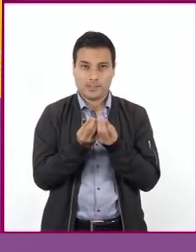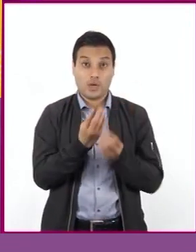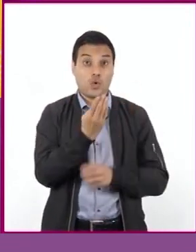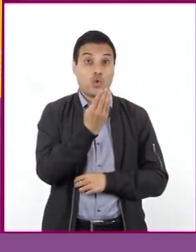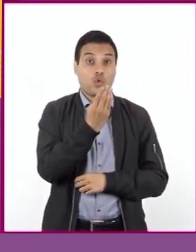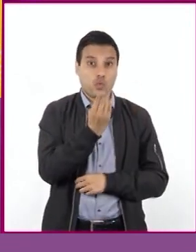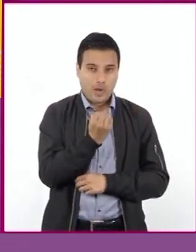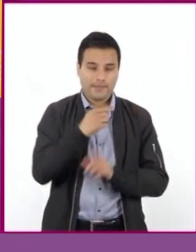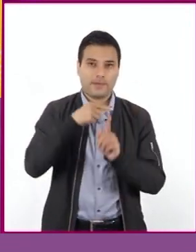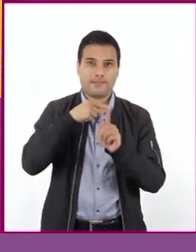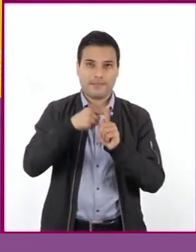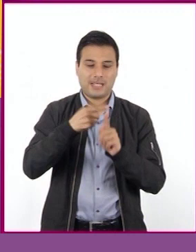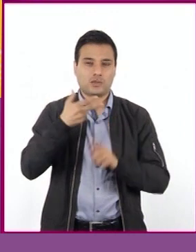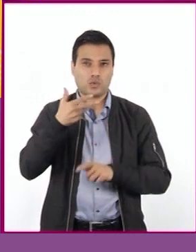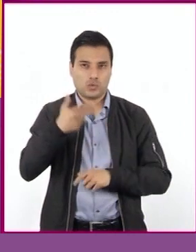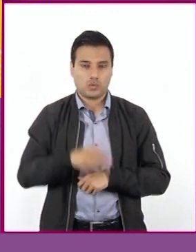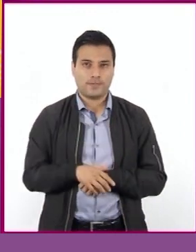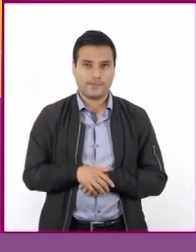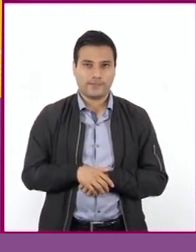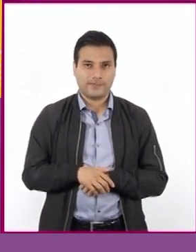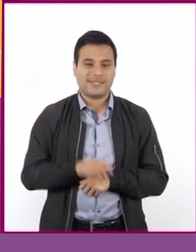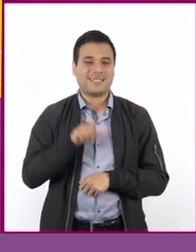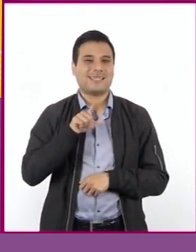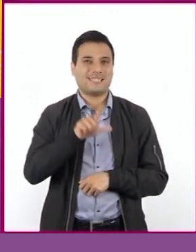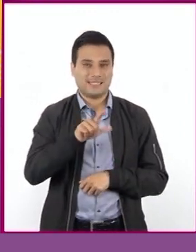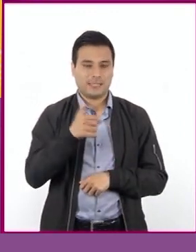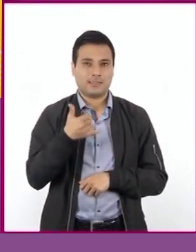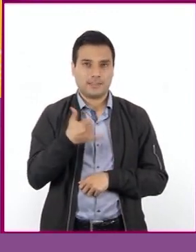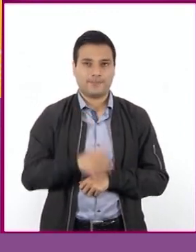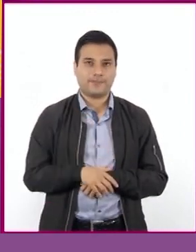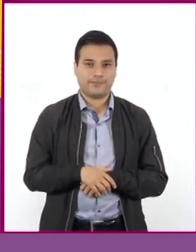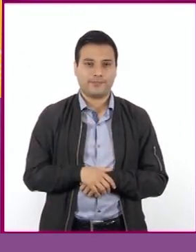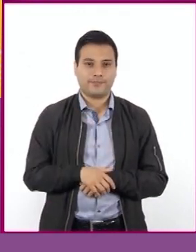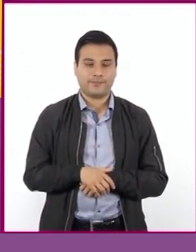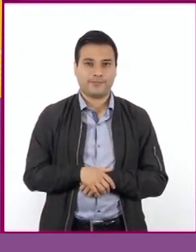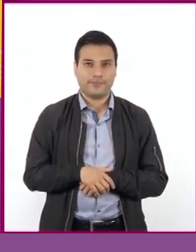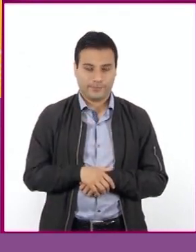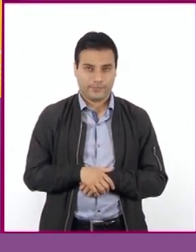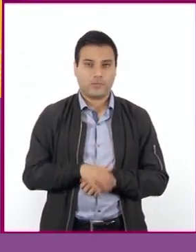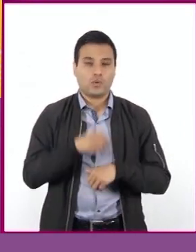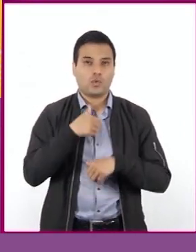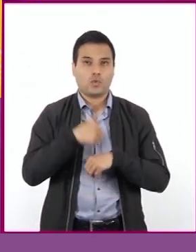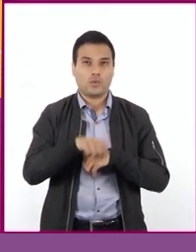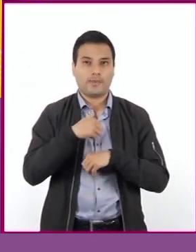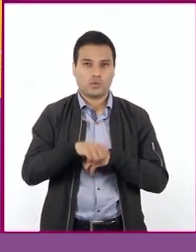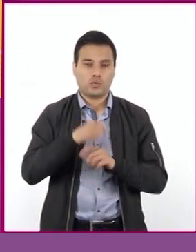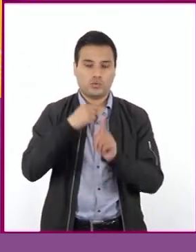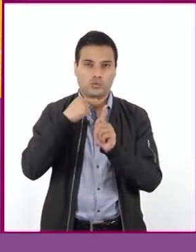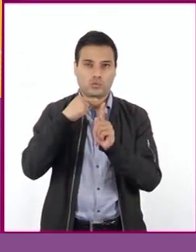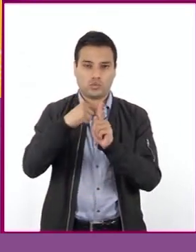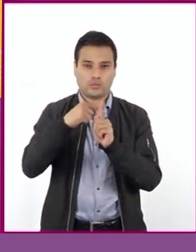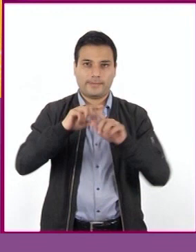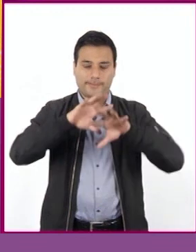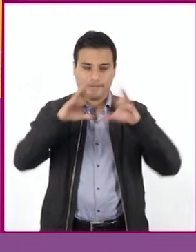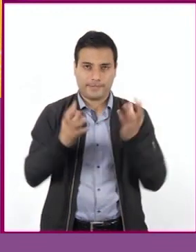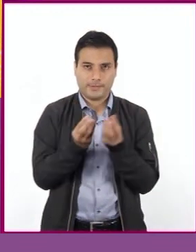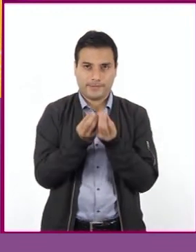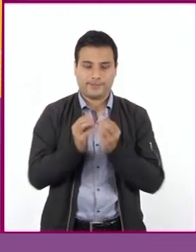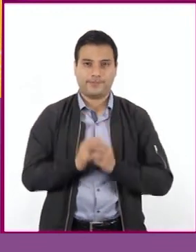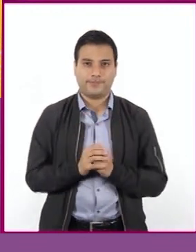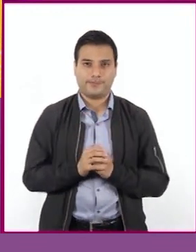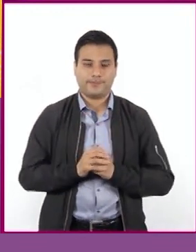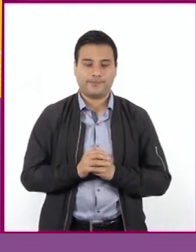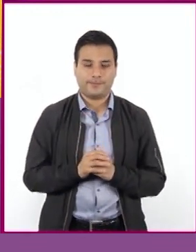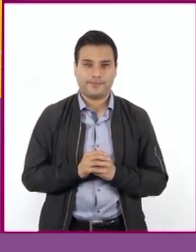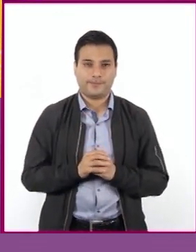más 8y obteniendo 17y. Sumamos los términos independientes o numéricos del